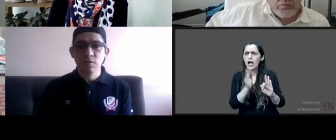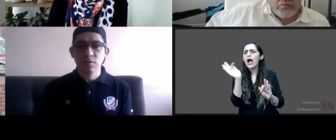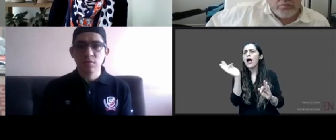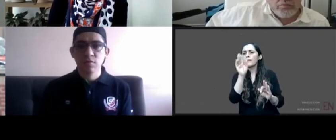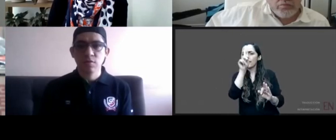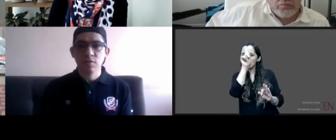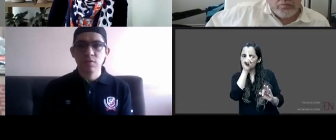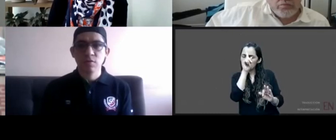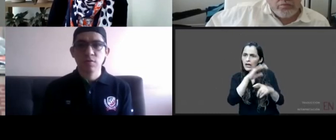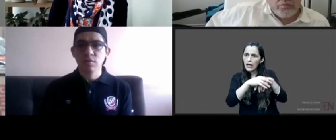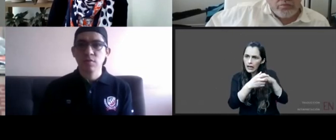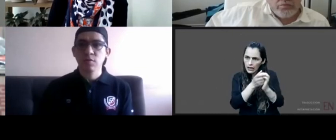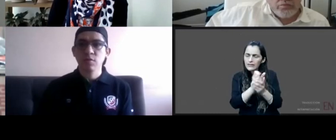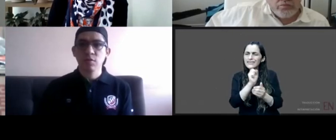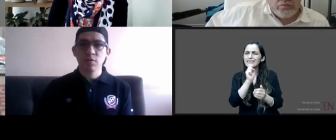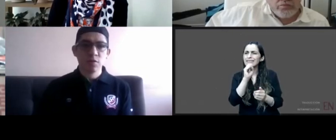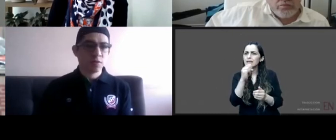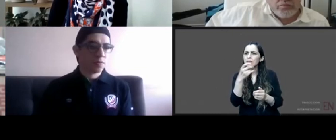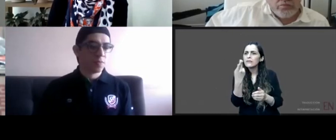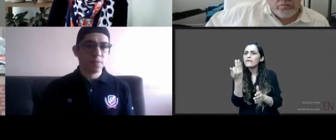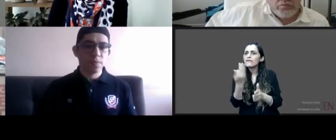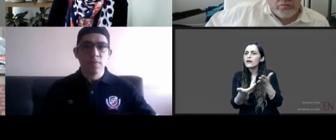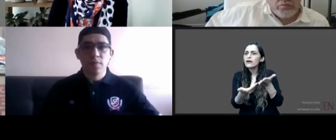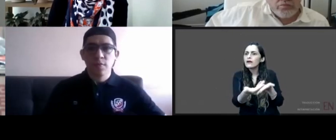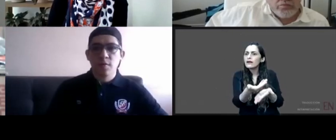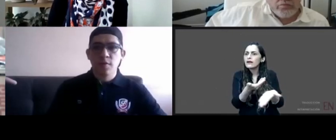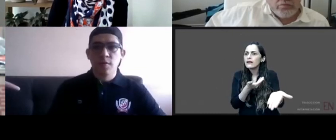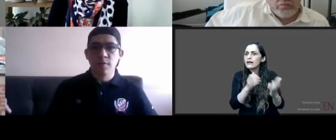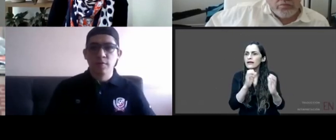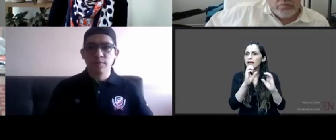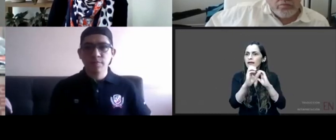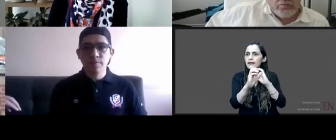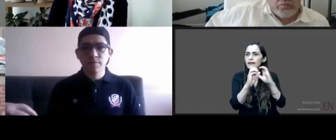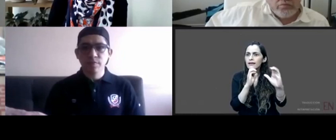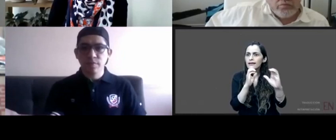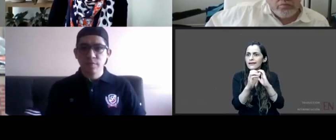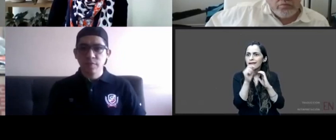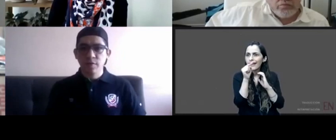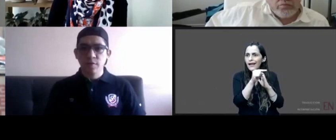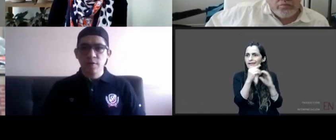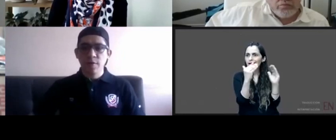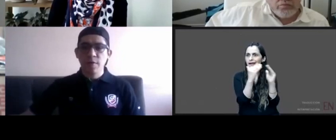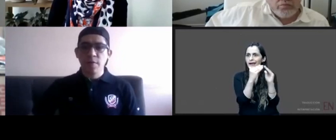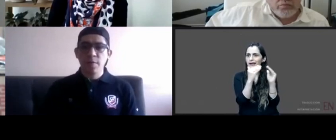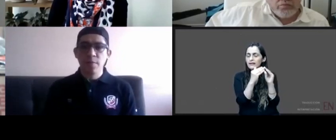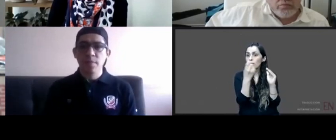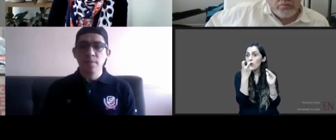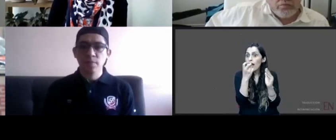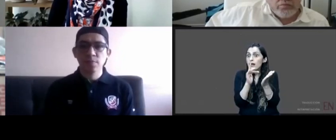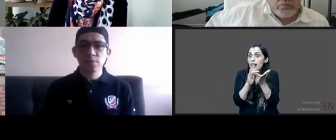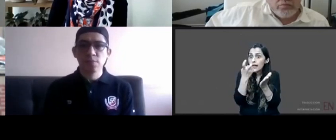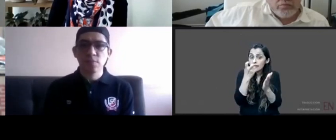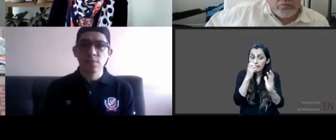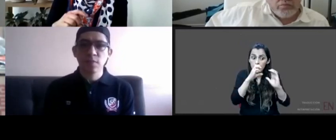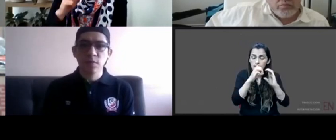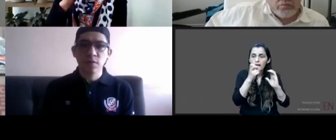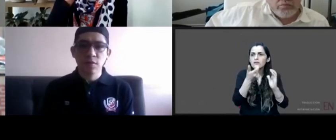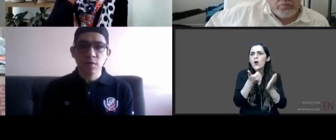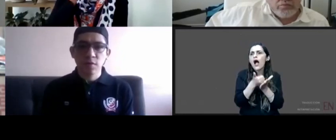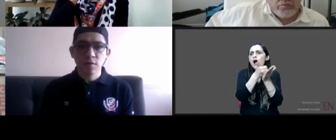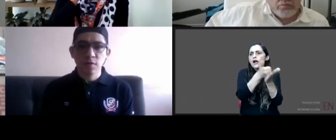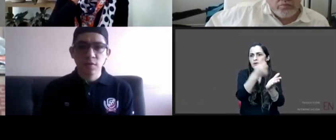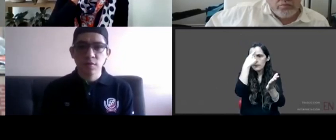la interacción de la que también se depende tanto para el desarrollo social, eso también me parece muy